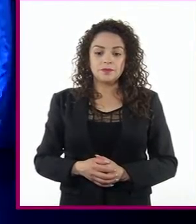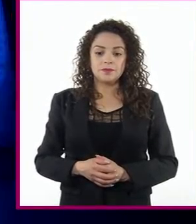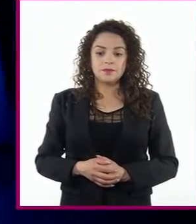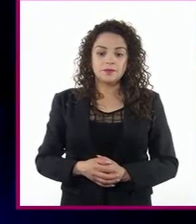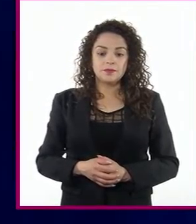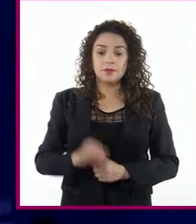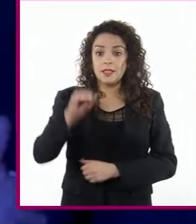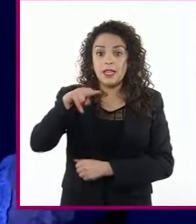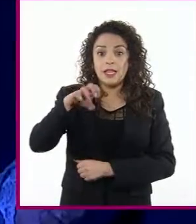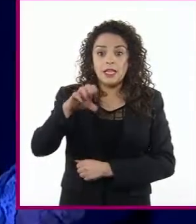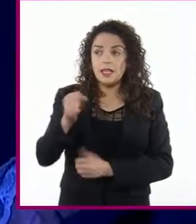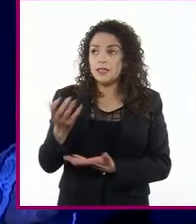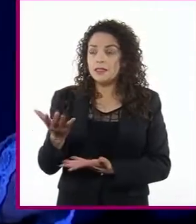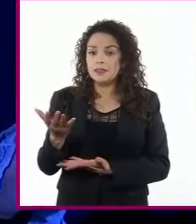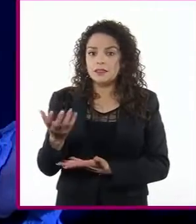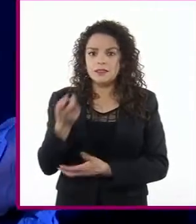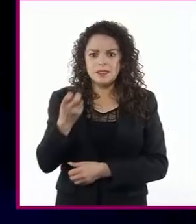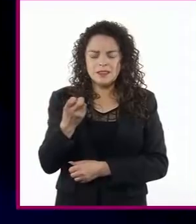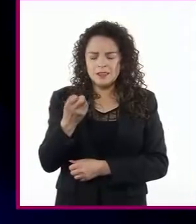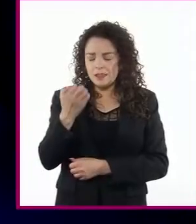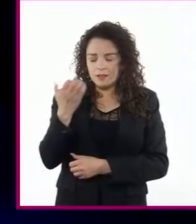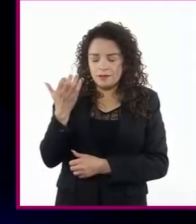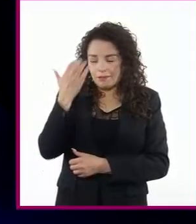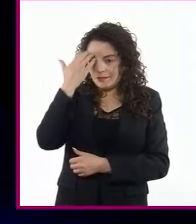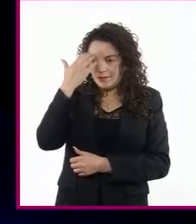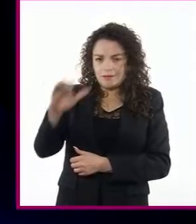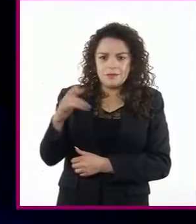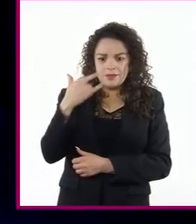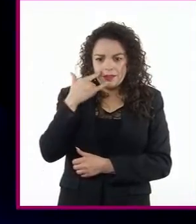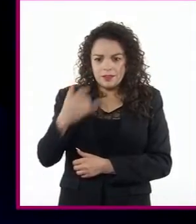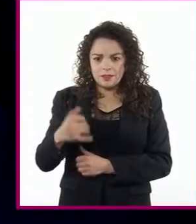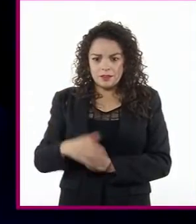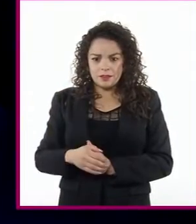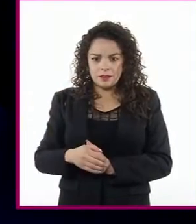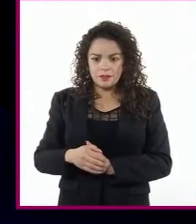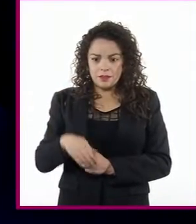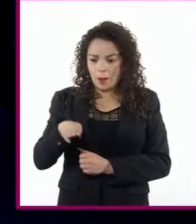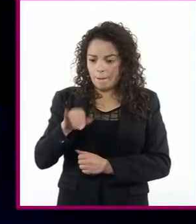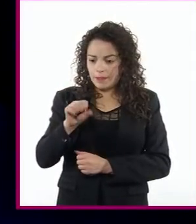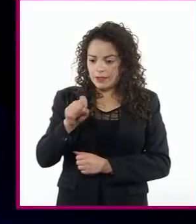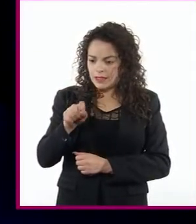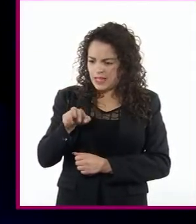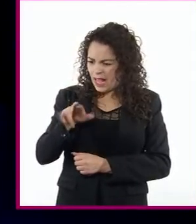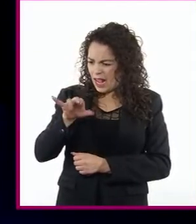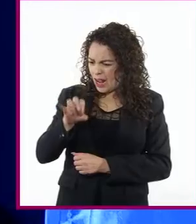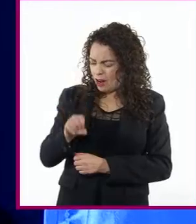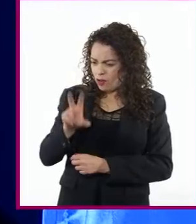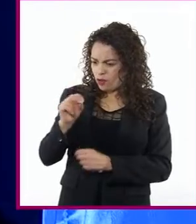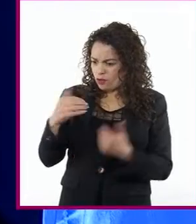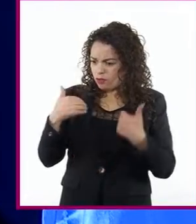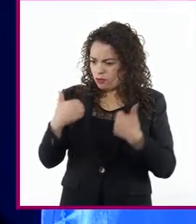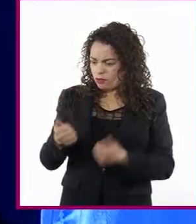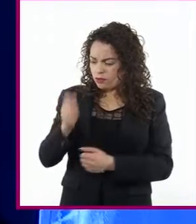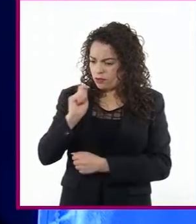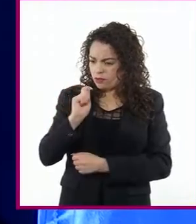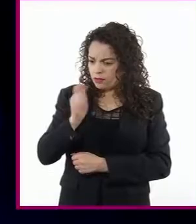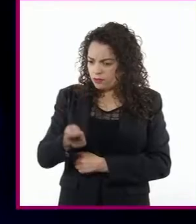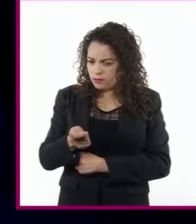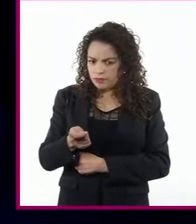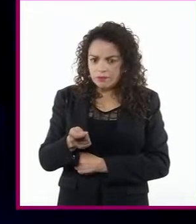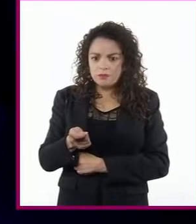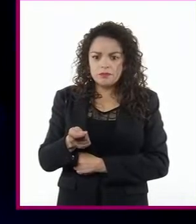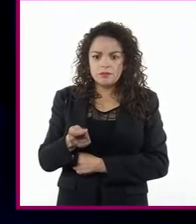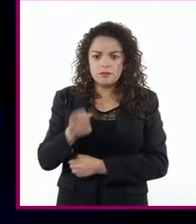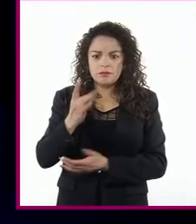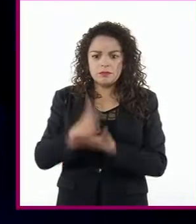Inés, esto es un misterio. Misterios que en comprensión no cabe de criatura, y solo en vida